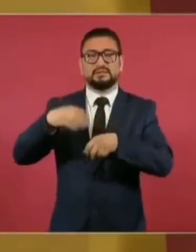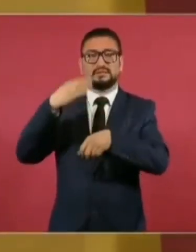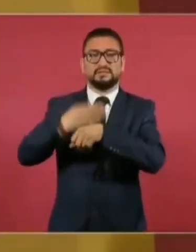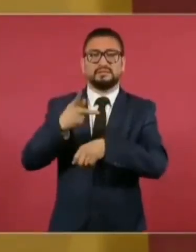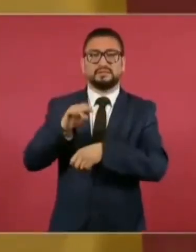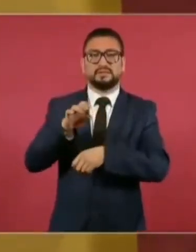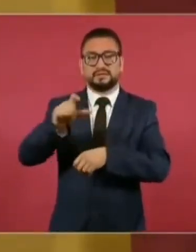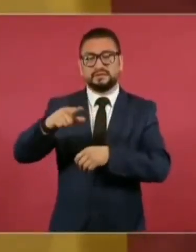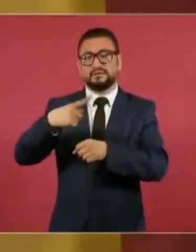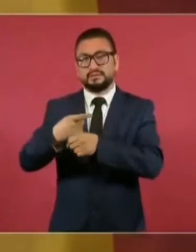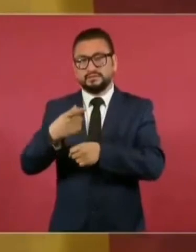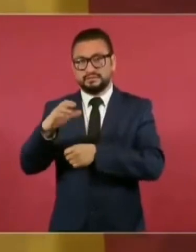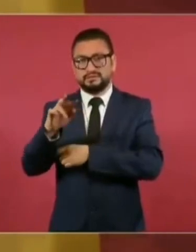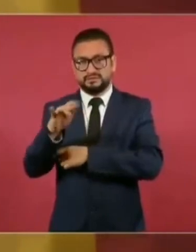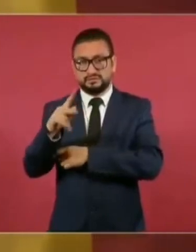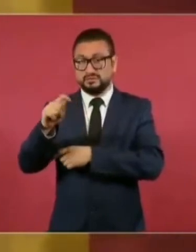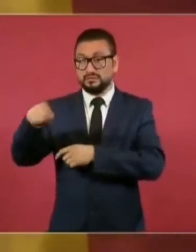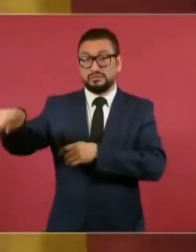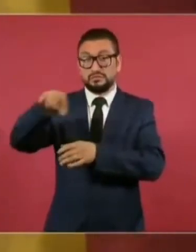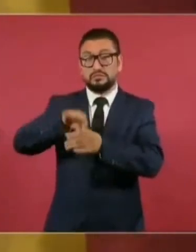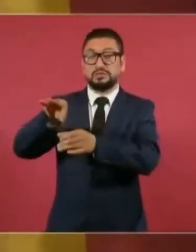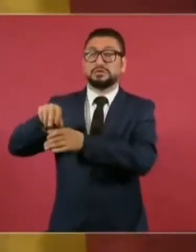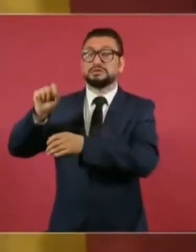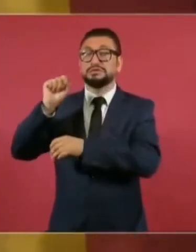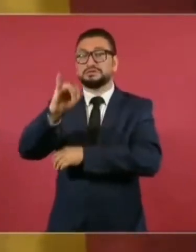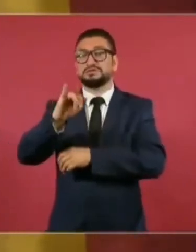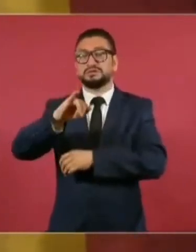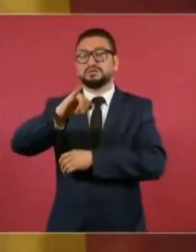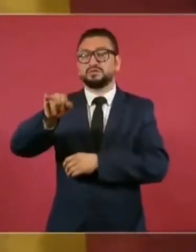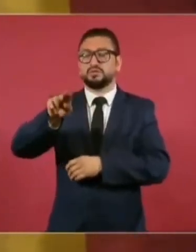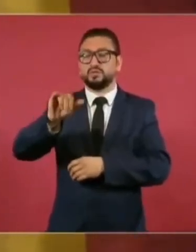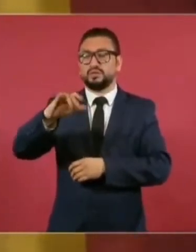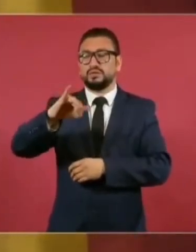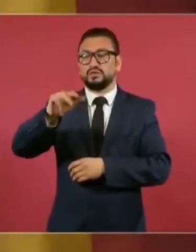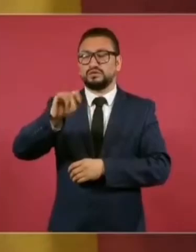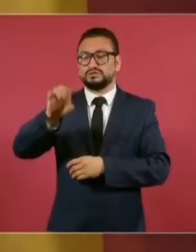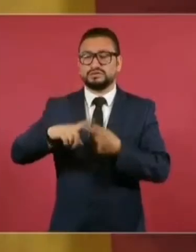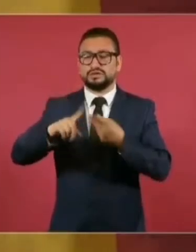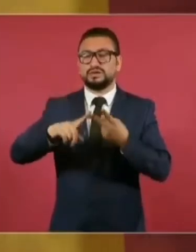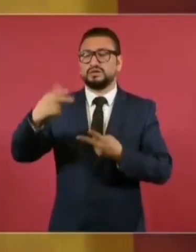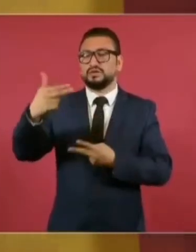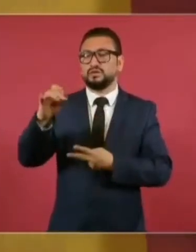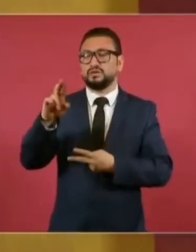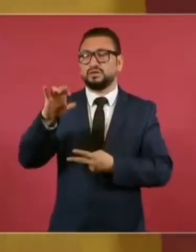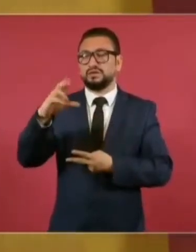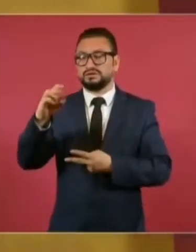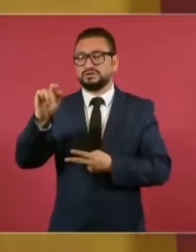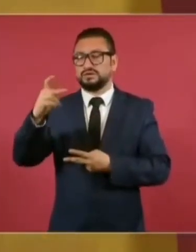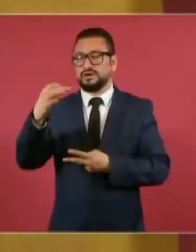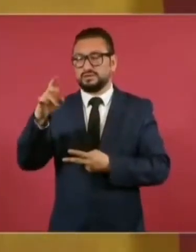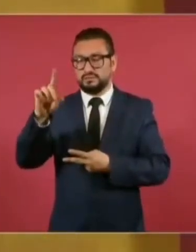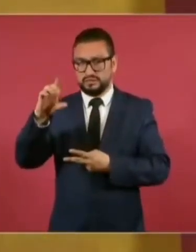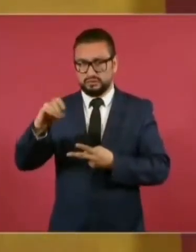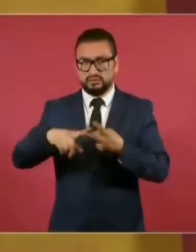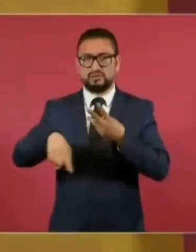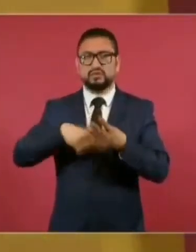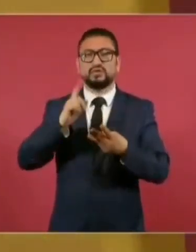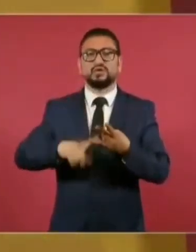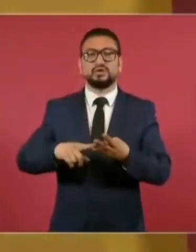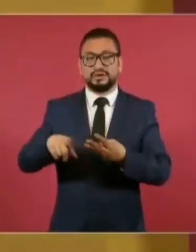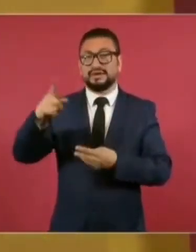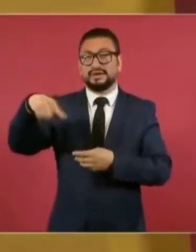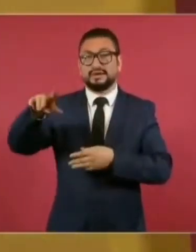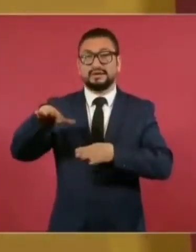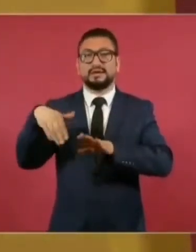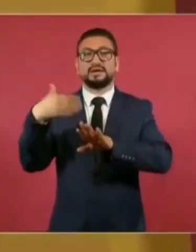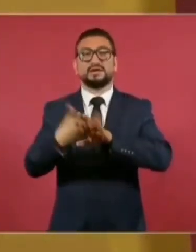circuito, quienes votaron a favor, Juan José Olvera y Horacio Armando Hernández, y en contra